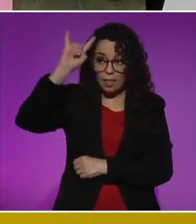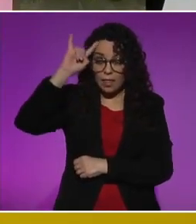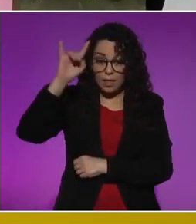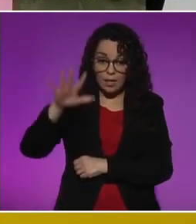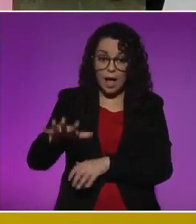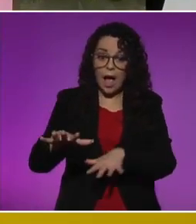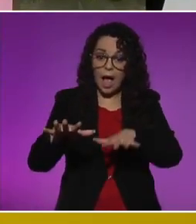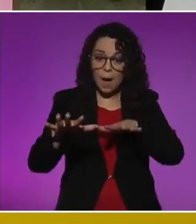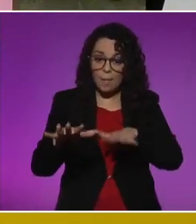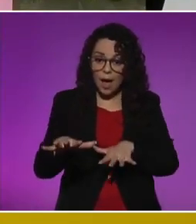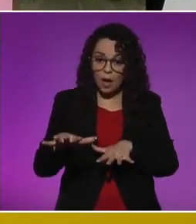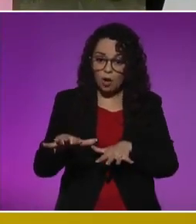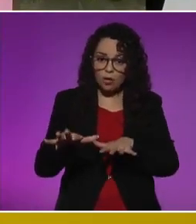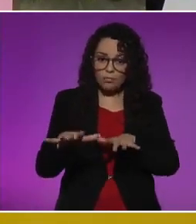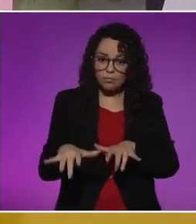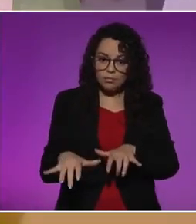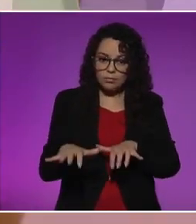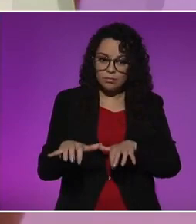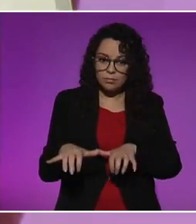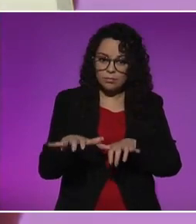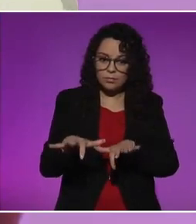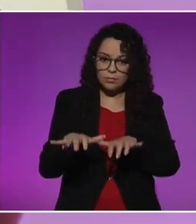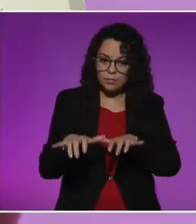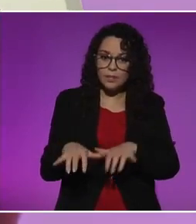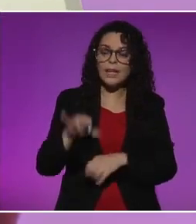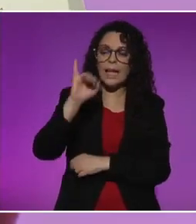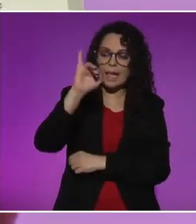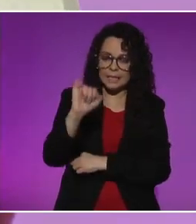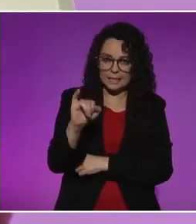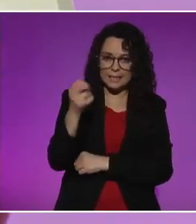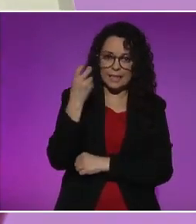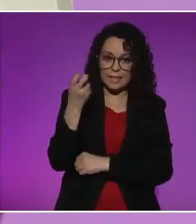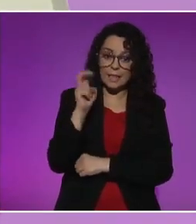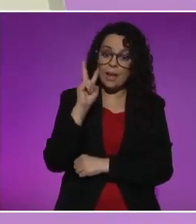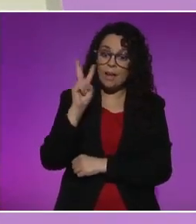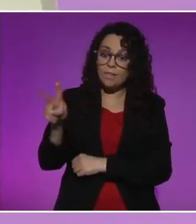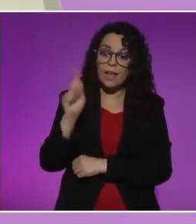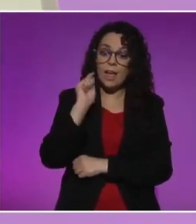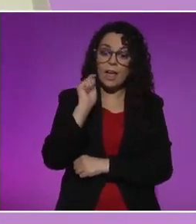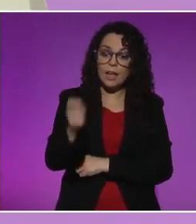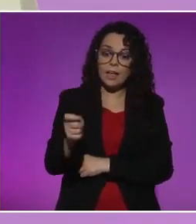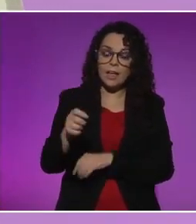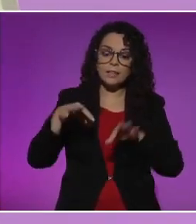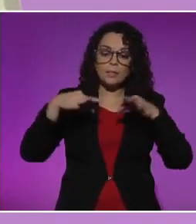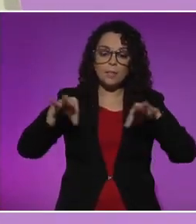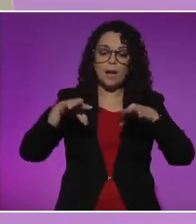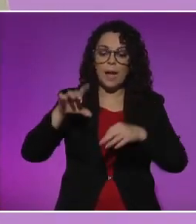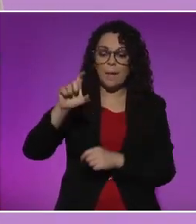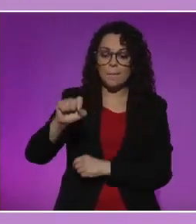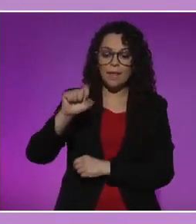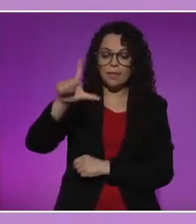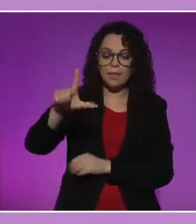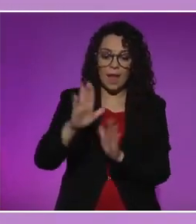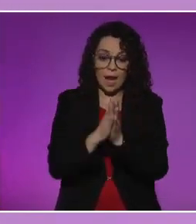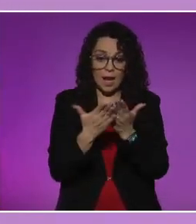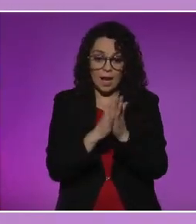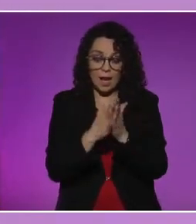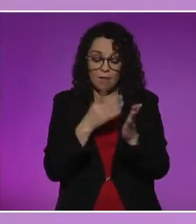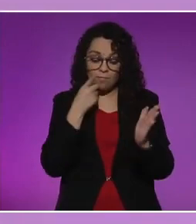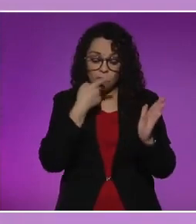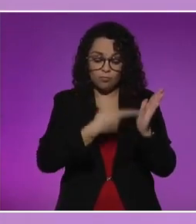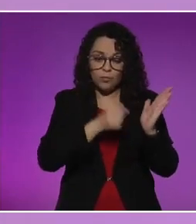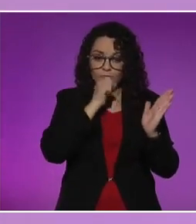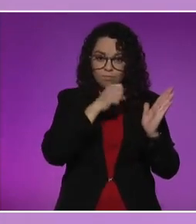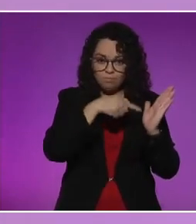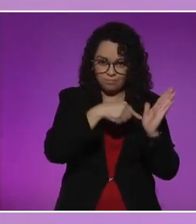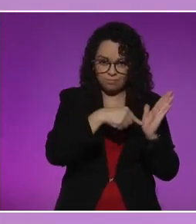abajo. Exactamente, y aquí tenemos justamente la página 27 del libro en el que nos indica que los